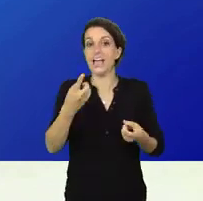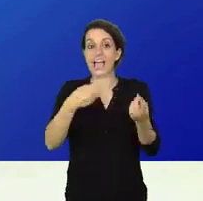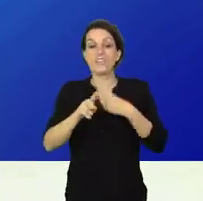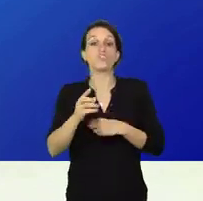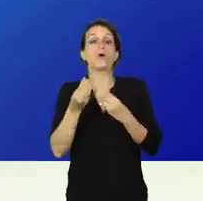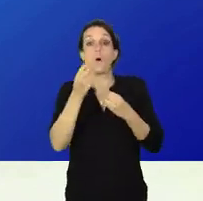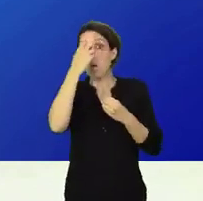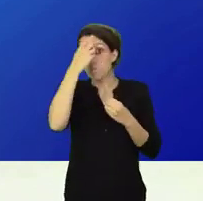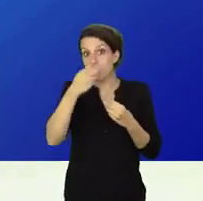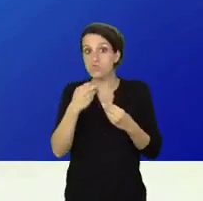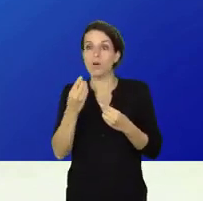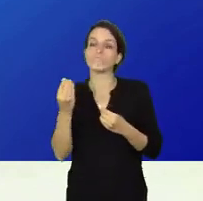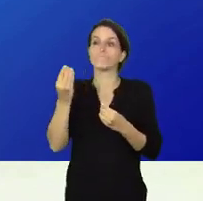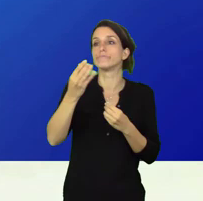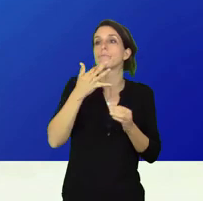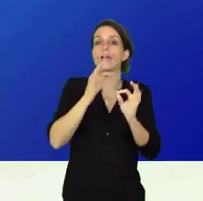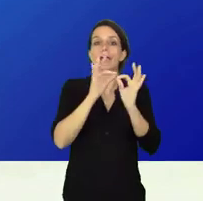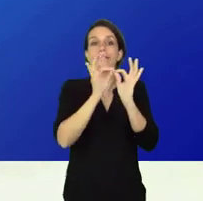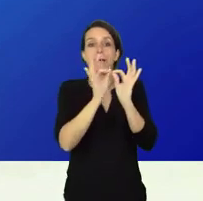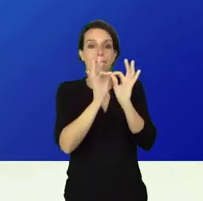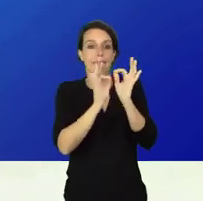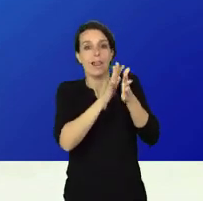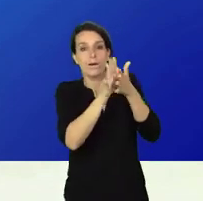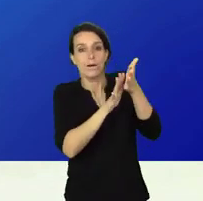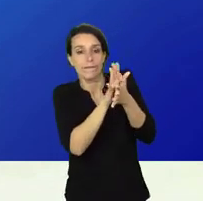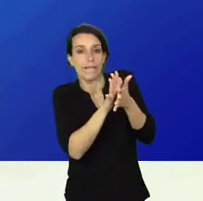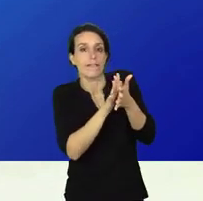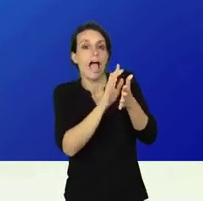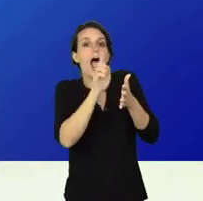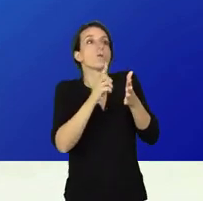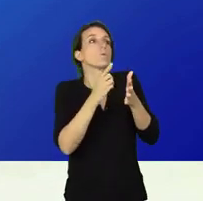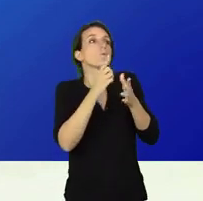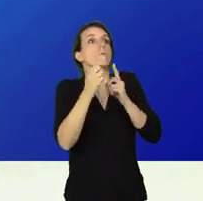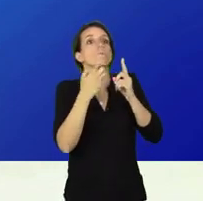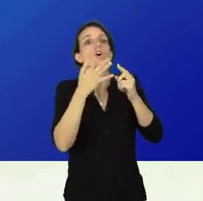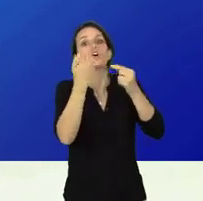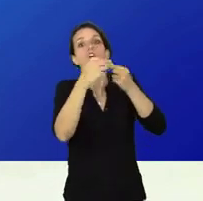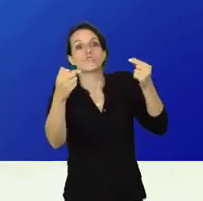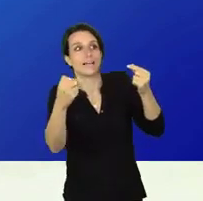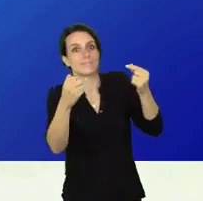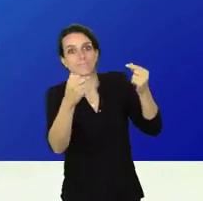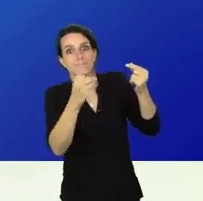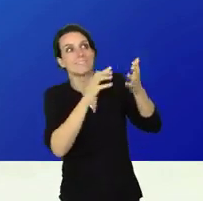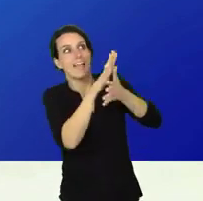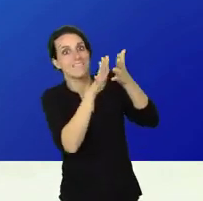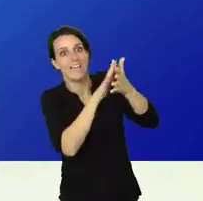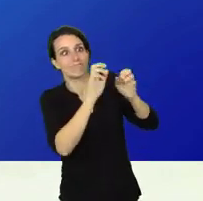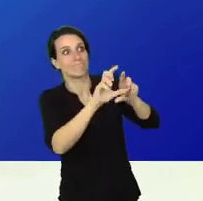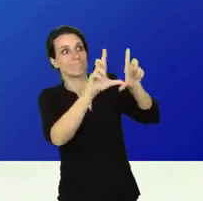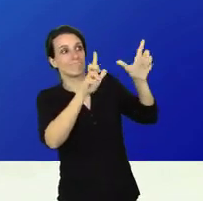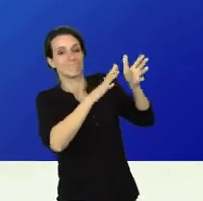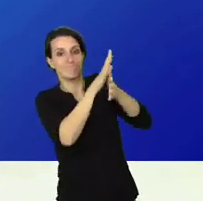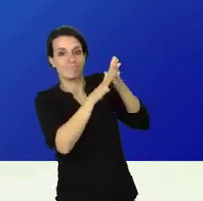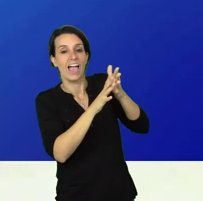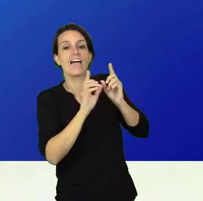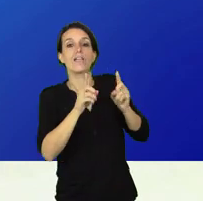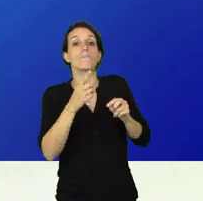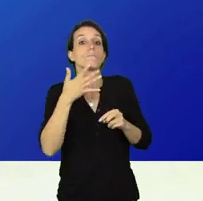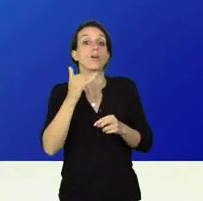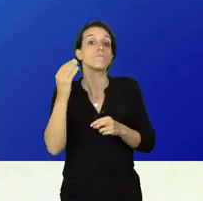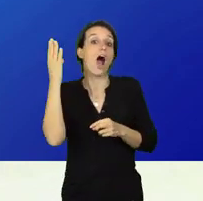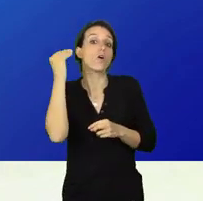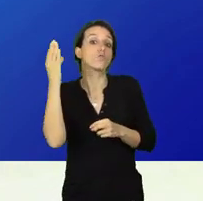había interpretación en lengua de señas para los contenidos sobre ciertos objetos del museo. Tenía también